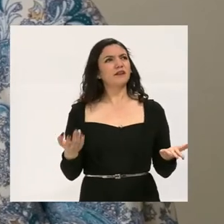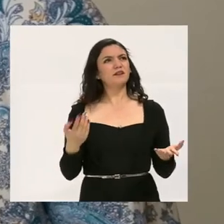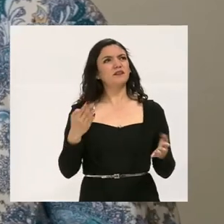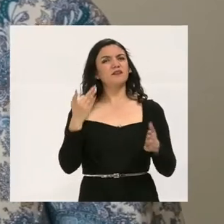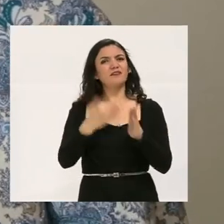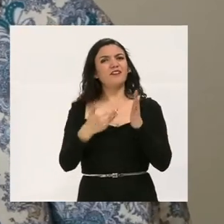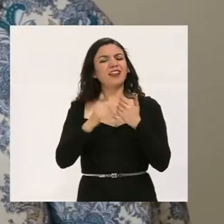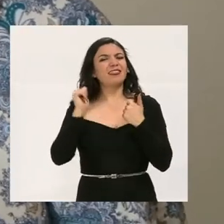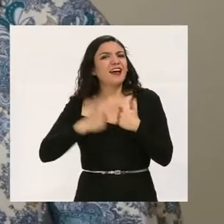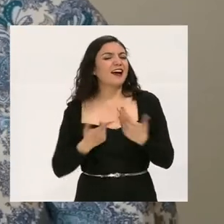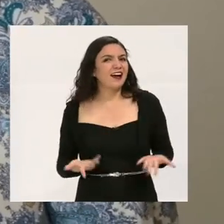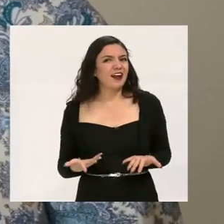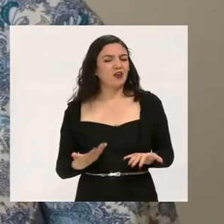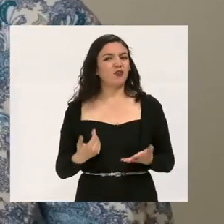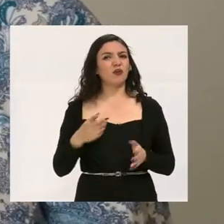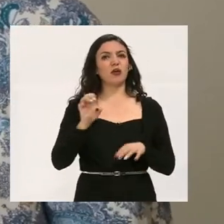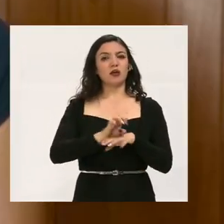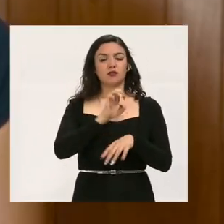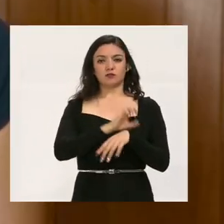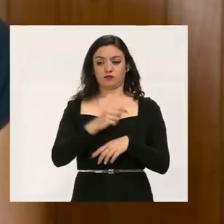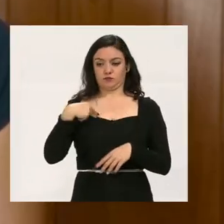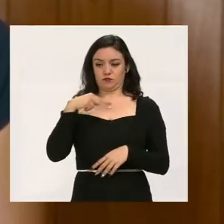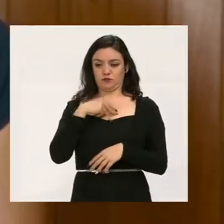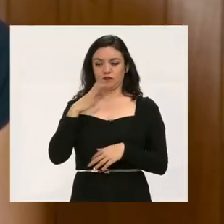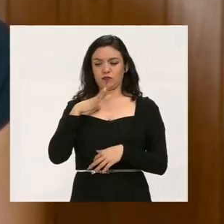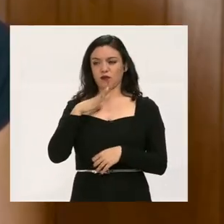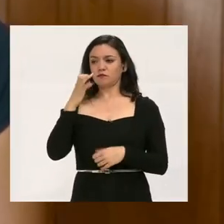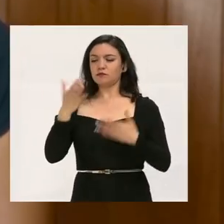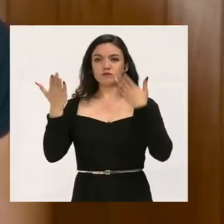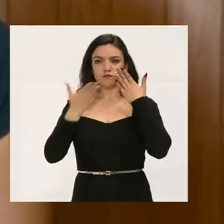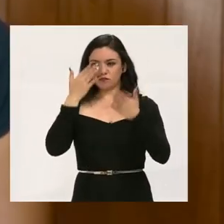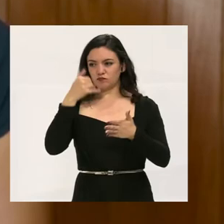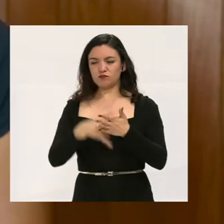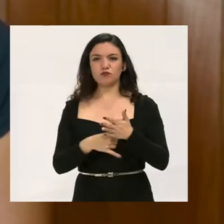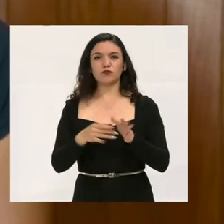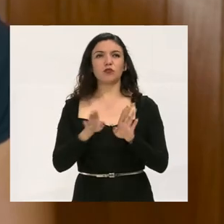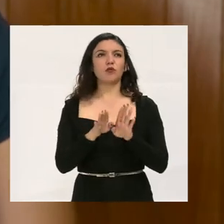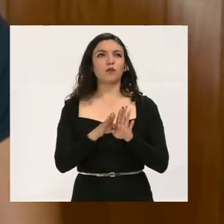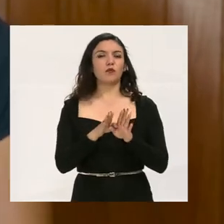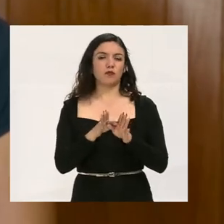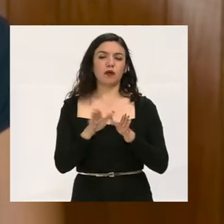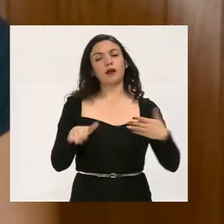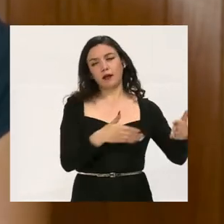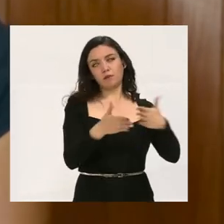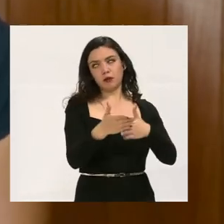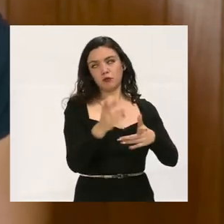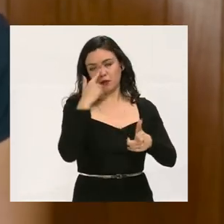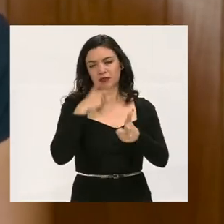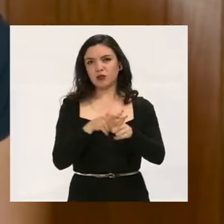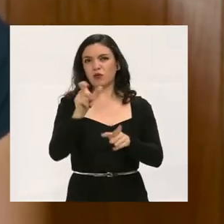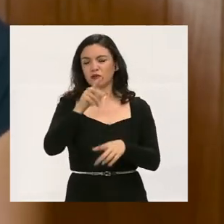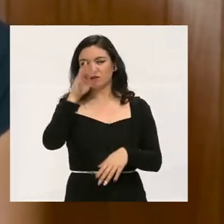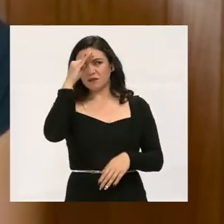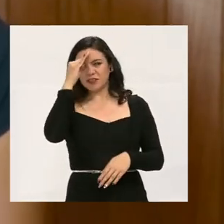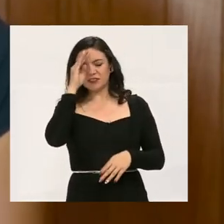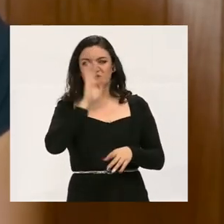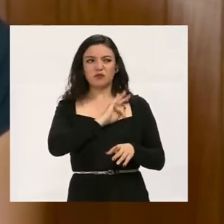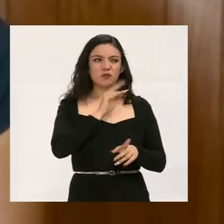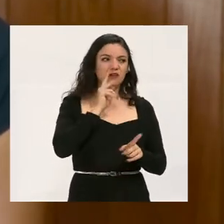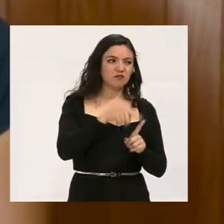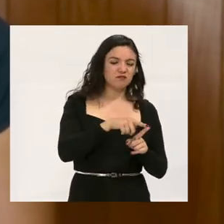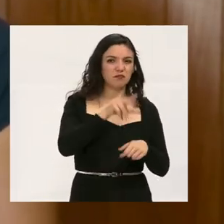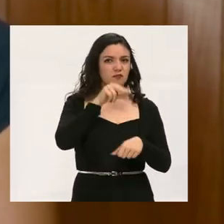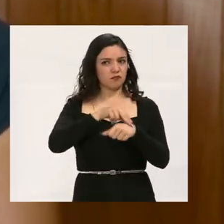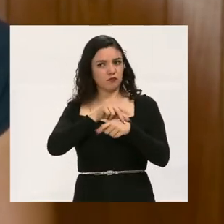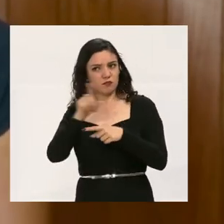o sea como que iba faltando algo nosotros hicimos los estudios pertinentes bueno el camino a seguir cuando empiezas a sospechar